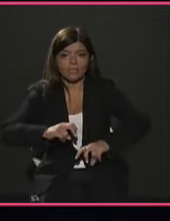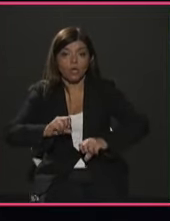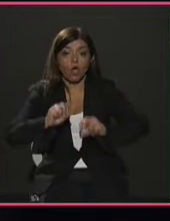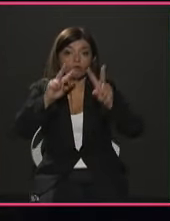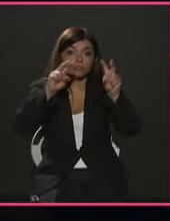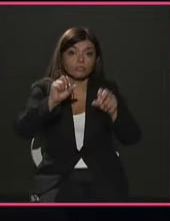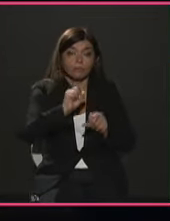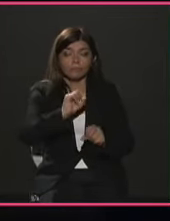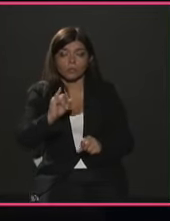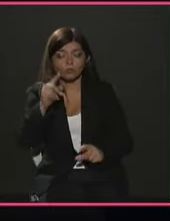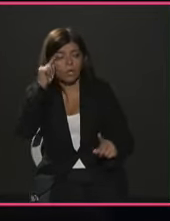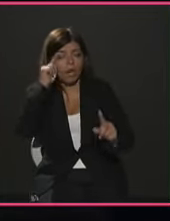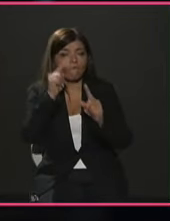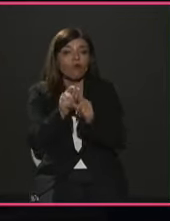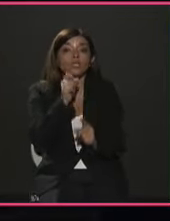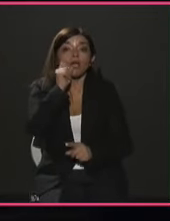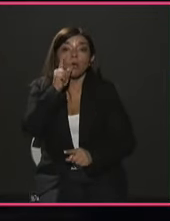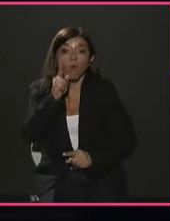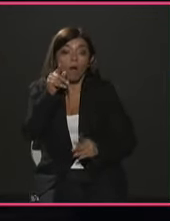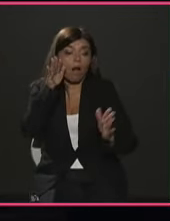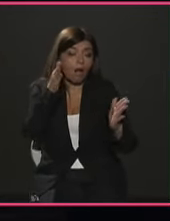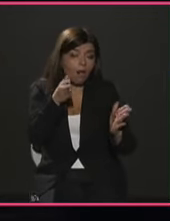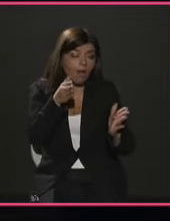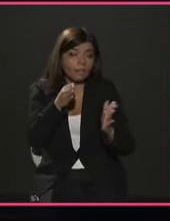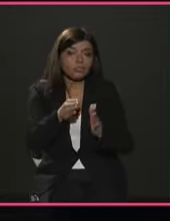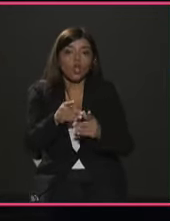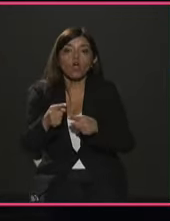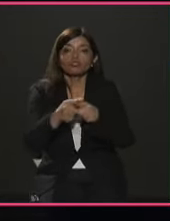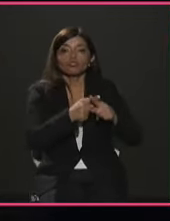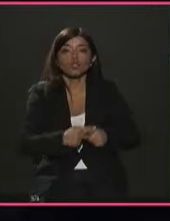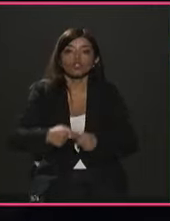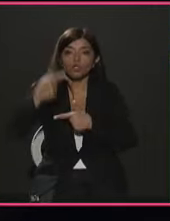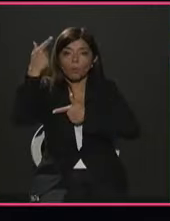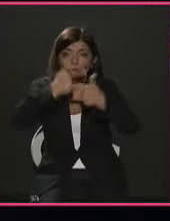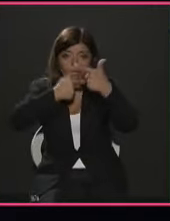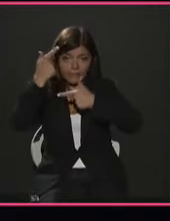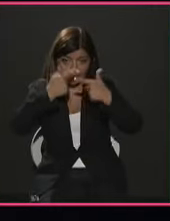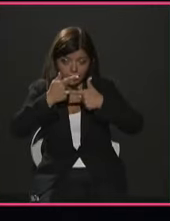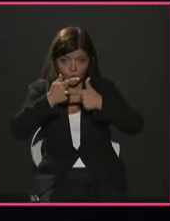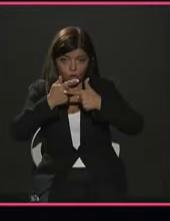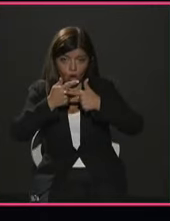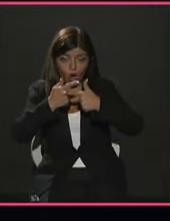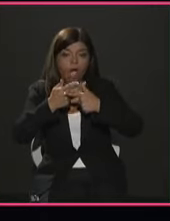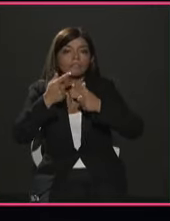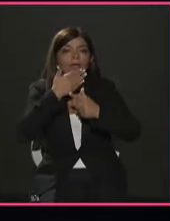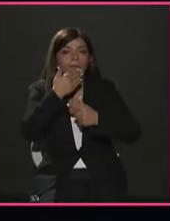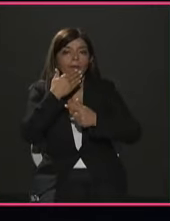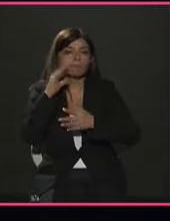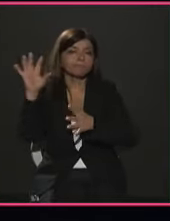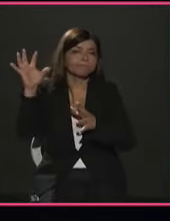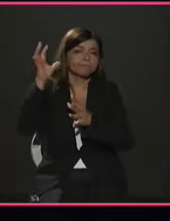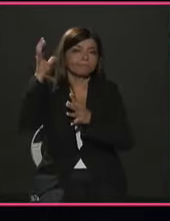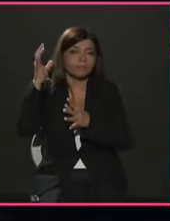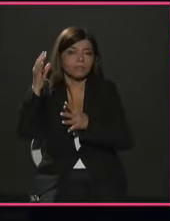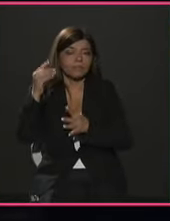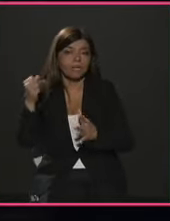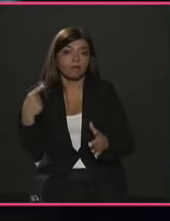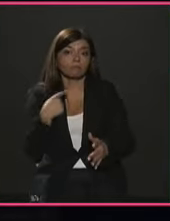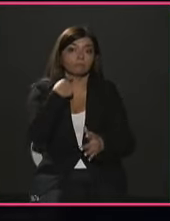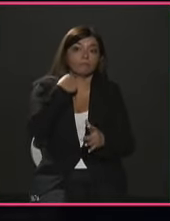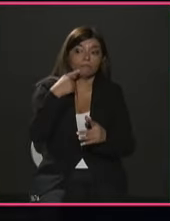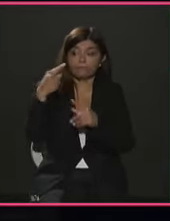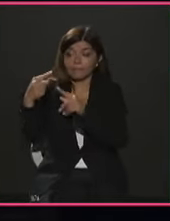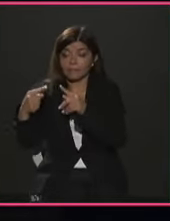artificial pero con un enfo en particular en lo sociopolítico y ecológico y su efecto como